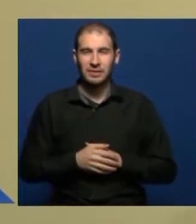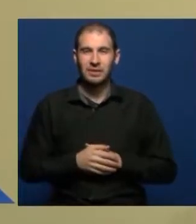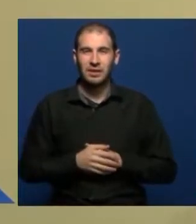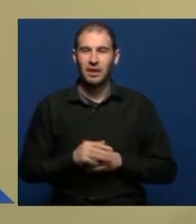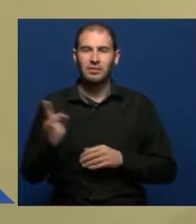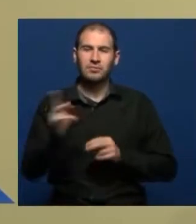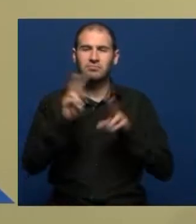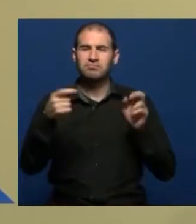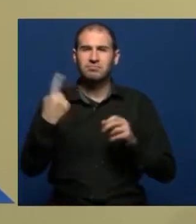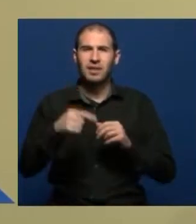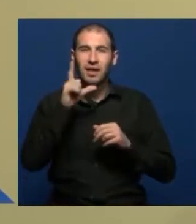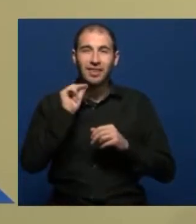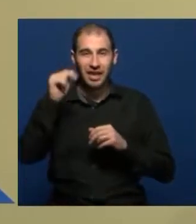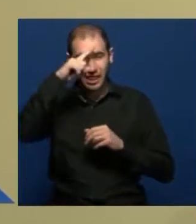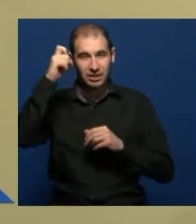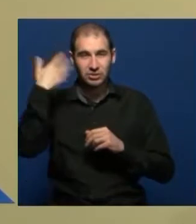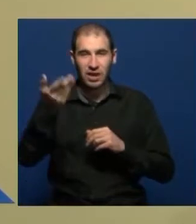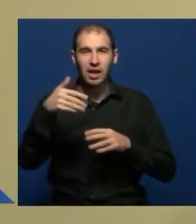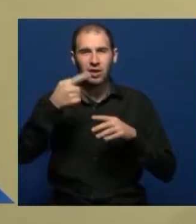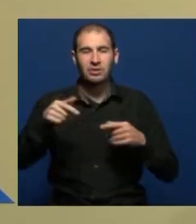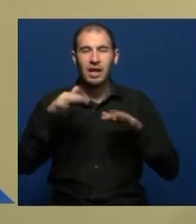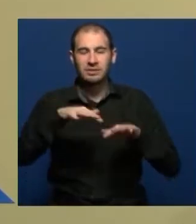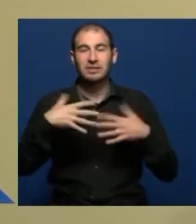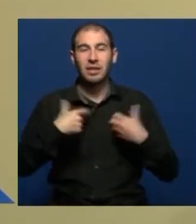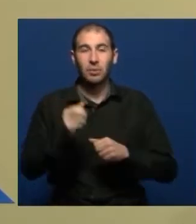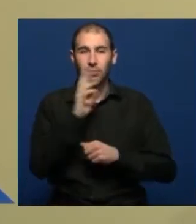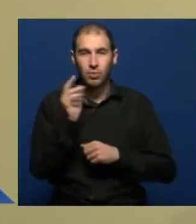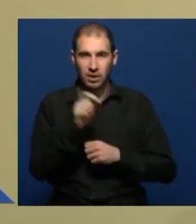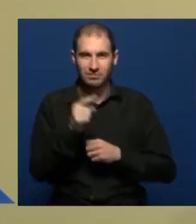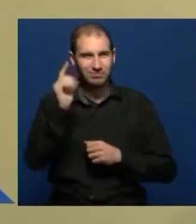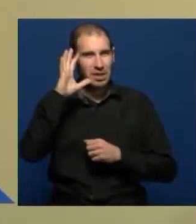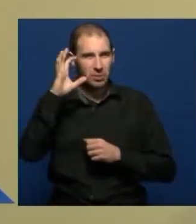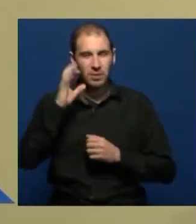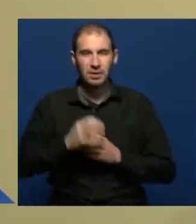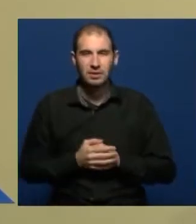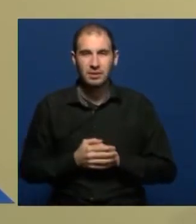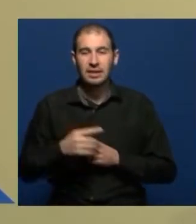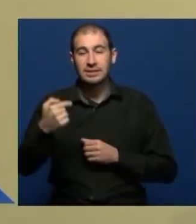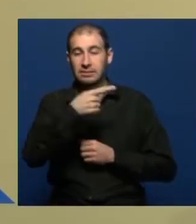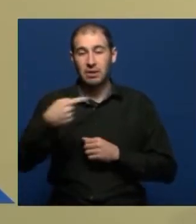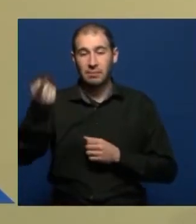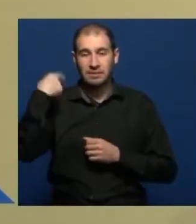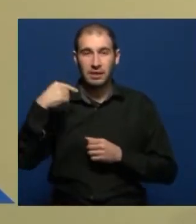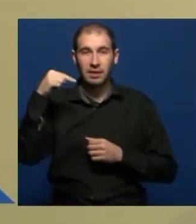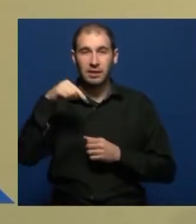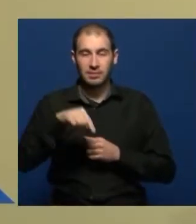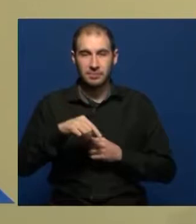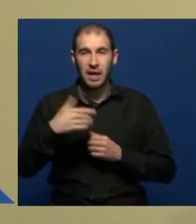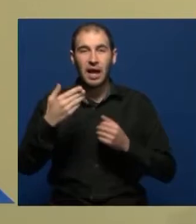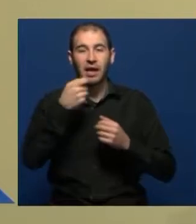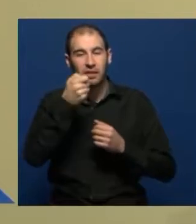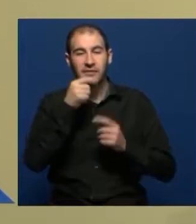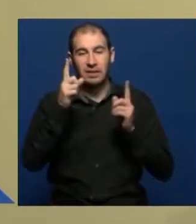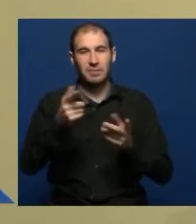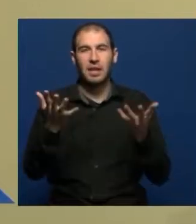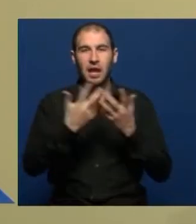todo se da en el marco del Día Internacional de Acción por la Salud de las Mujeres. Ustedes recordarán, la semana pasada mantuvimos una entrevista